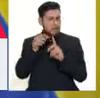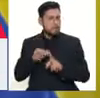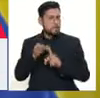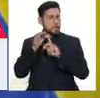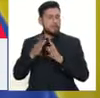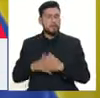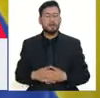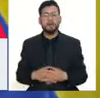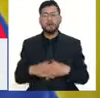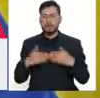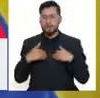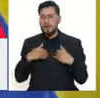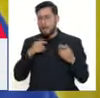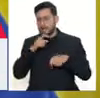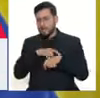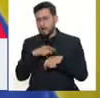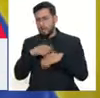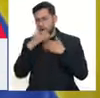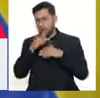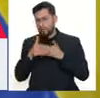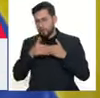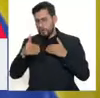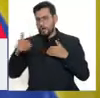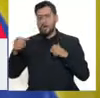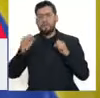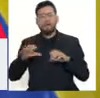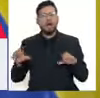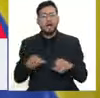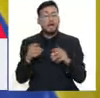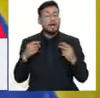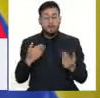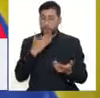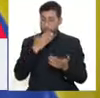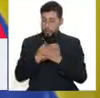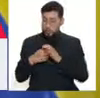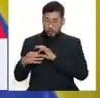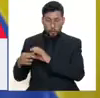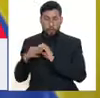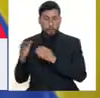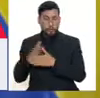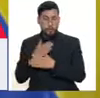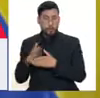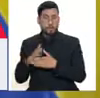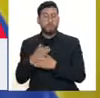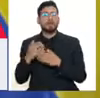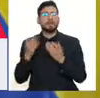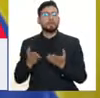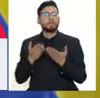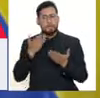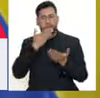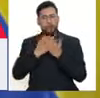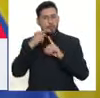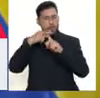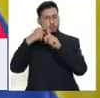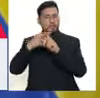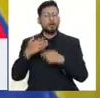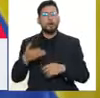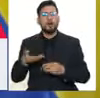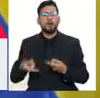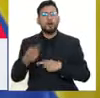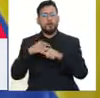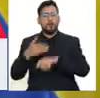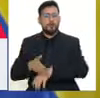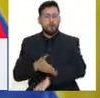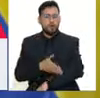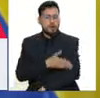específicas y plazos determinados para abordar de manera conjunta y propositiva la